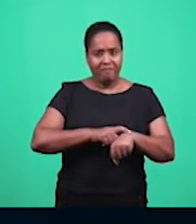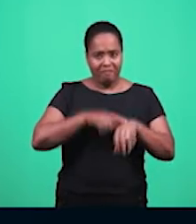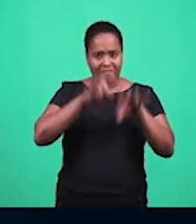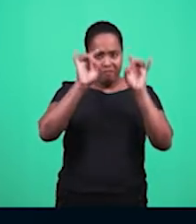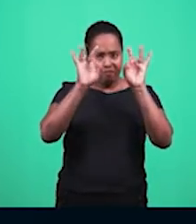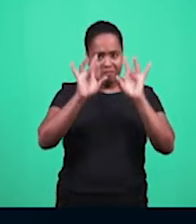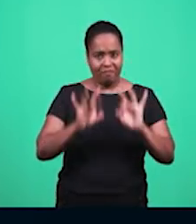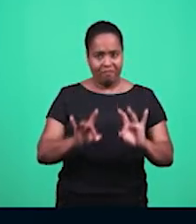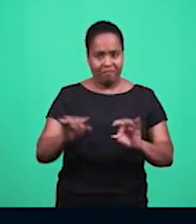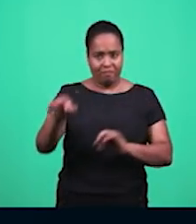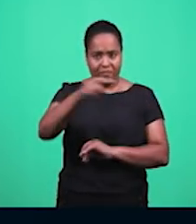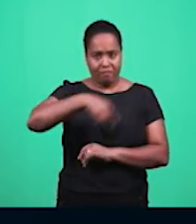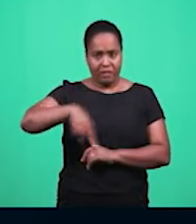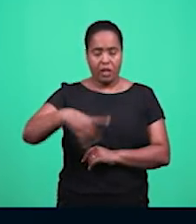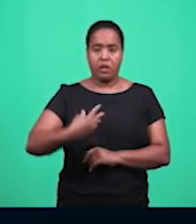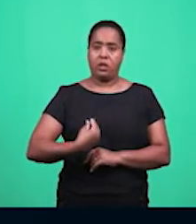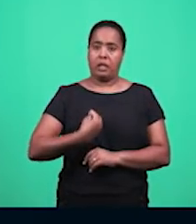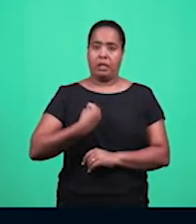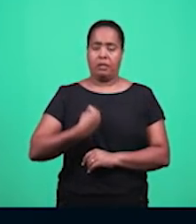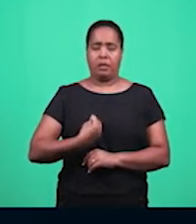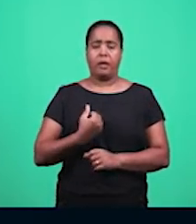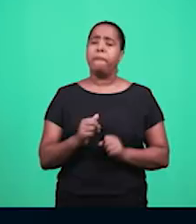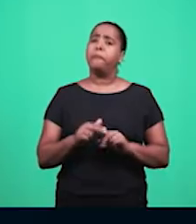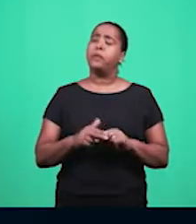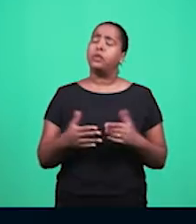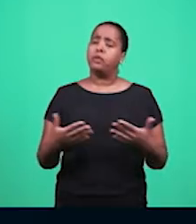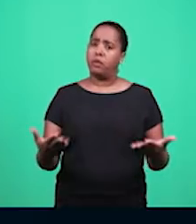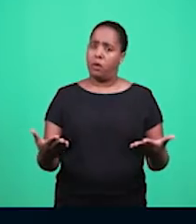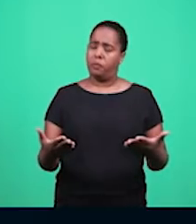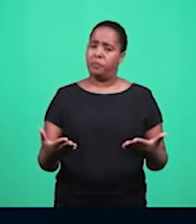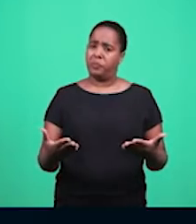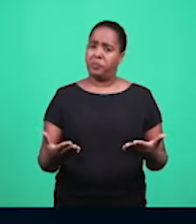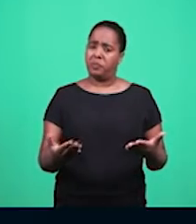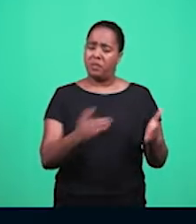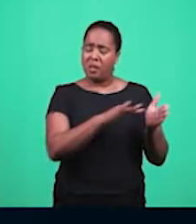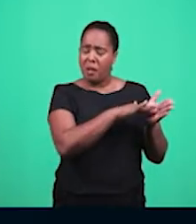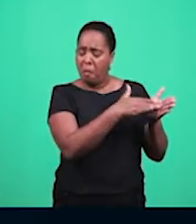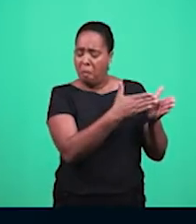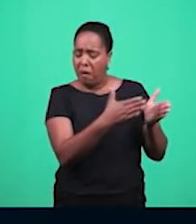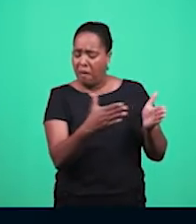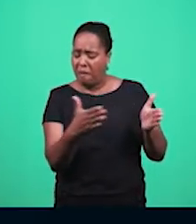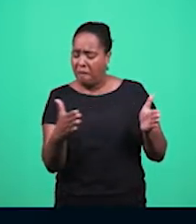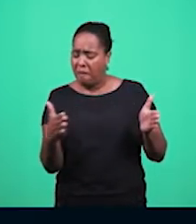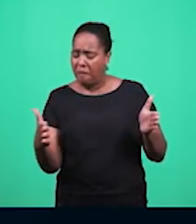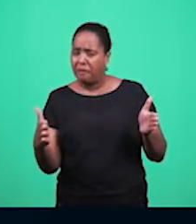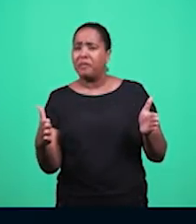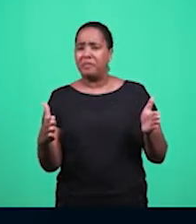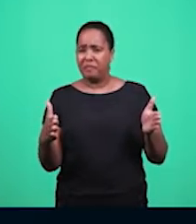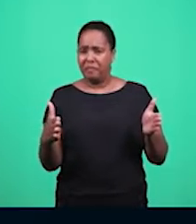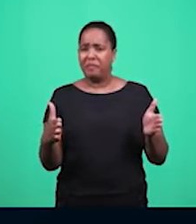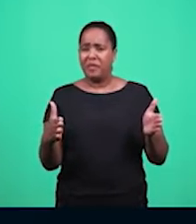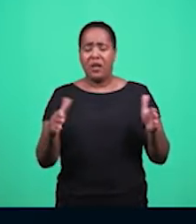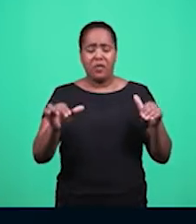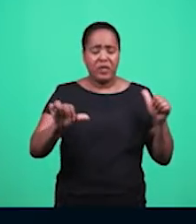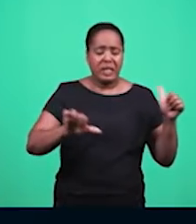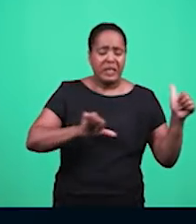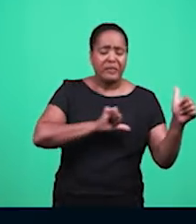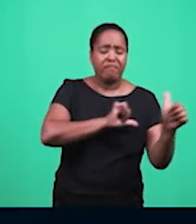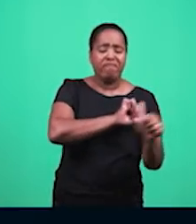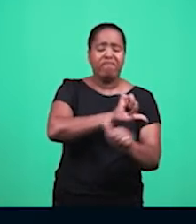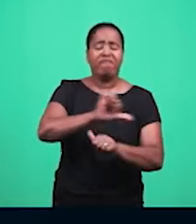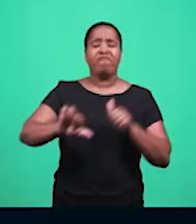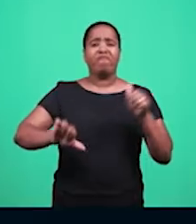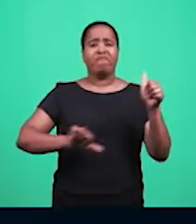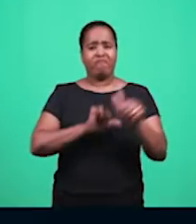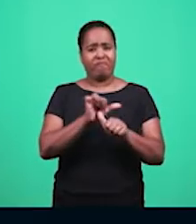nosotros porque nuestra rutina fue completamente cambiada